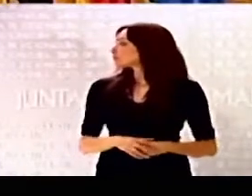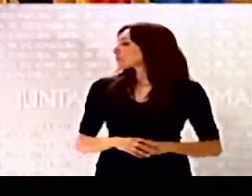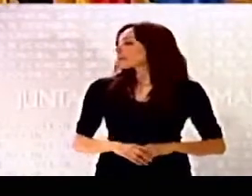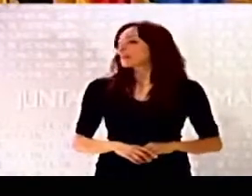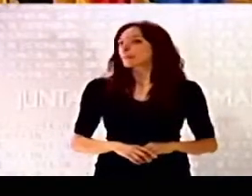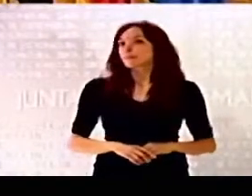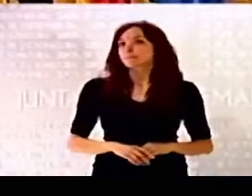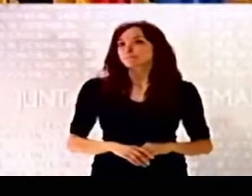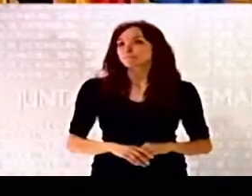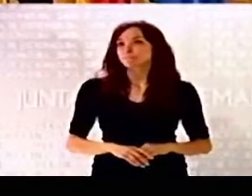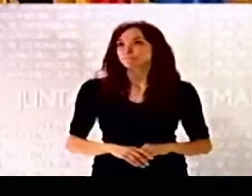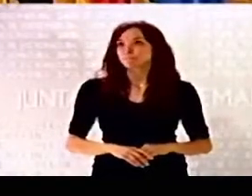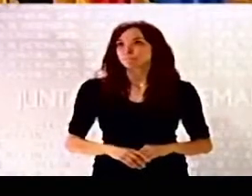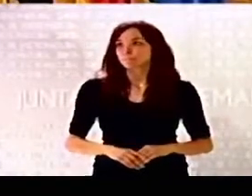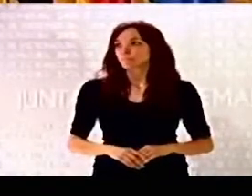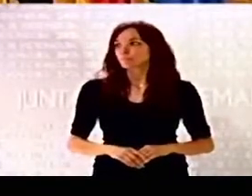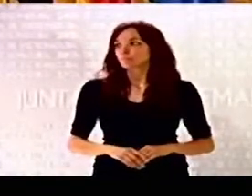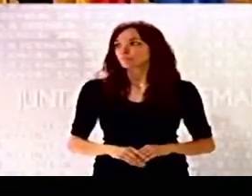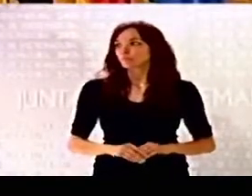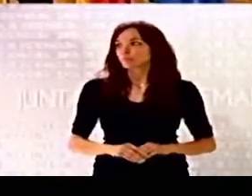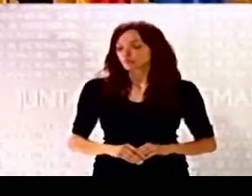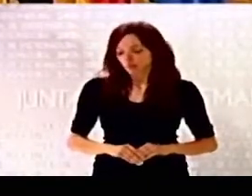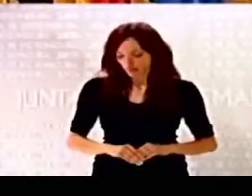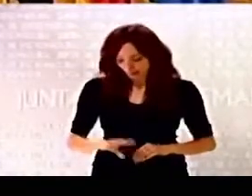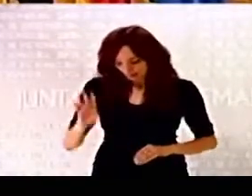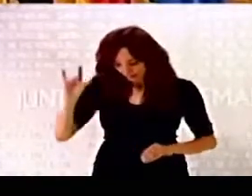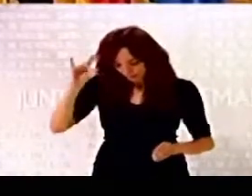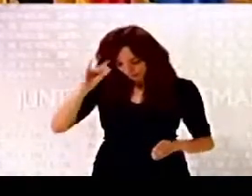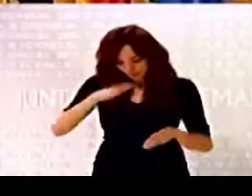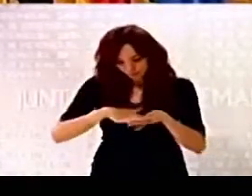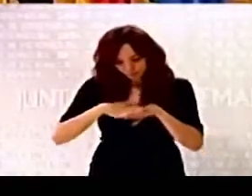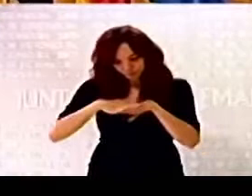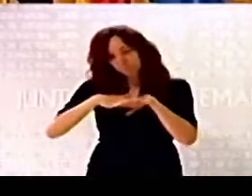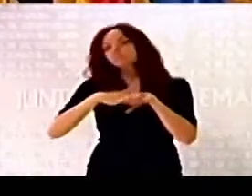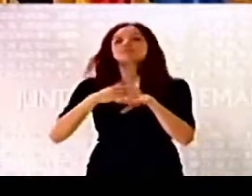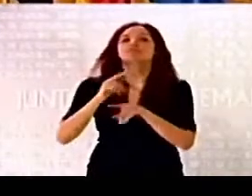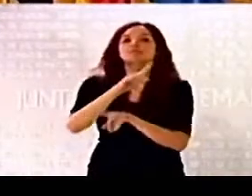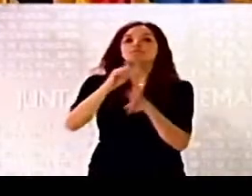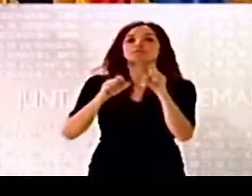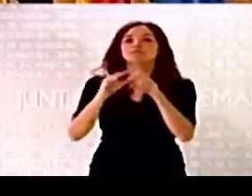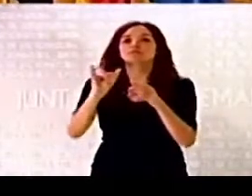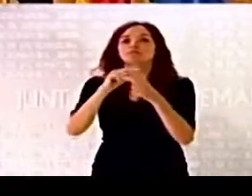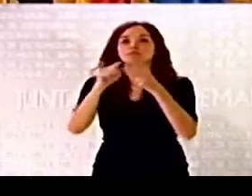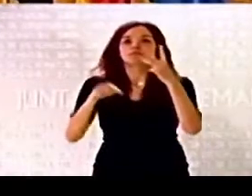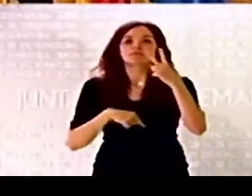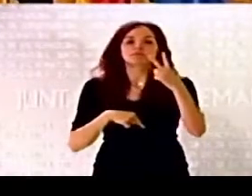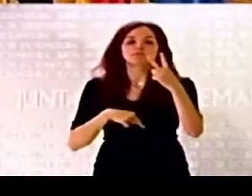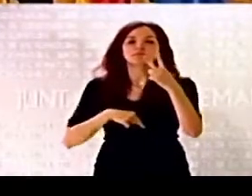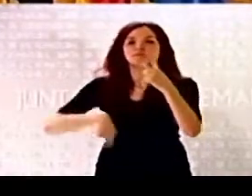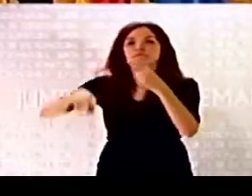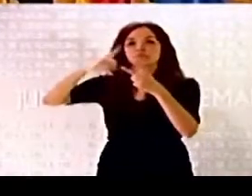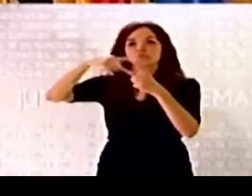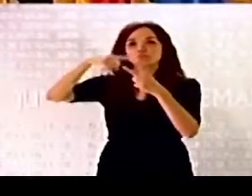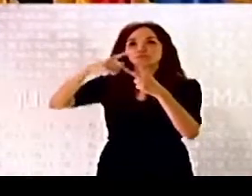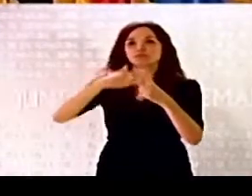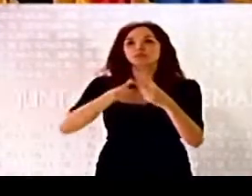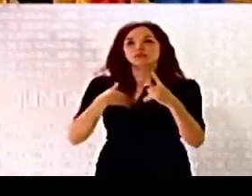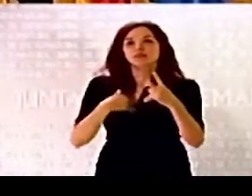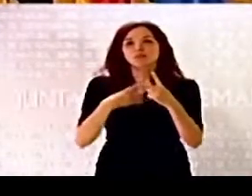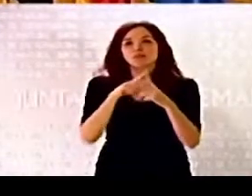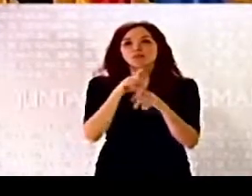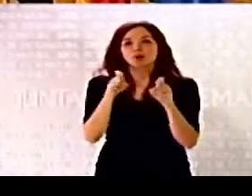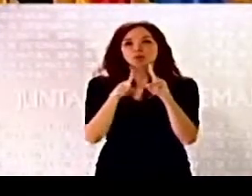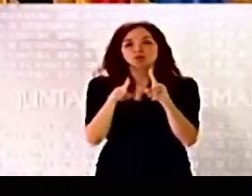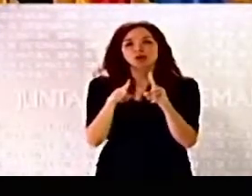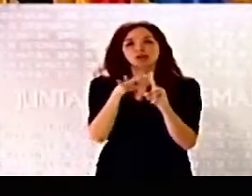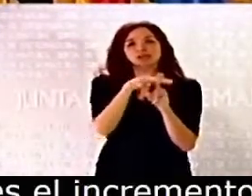Sí, perdón. Yo quería preguntar por dos cuestiones. Una de ellas es con el incremento de casos